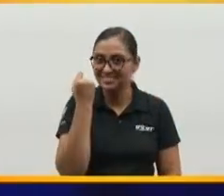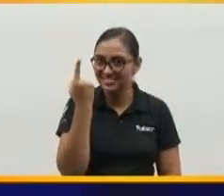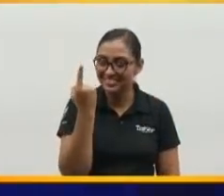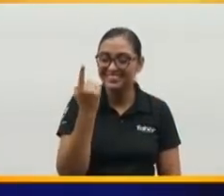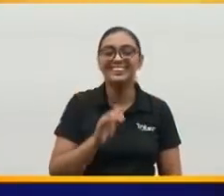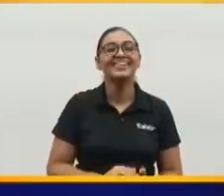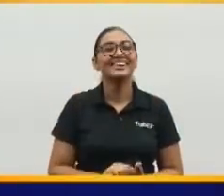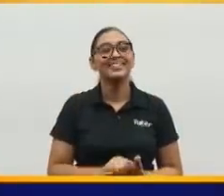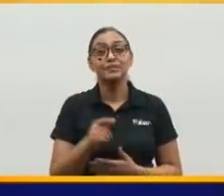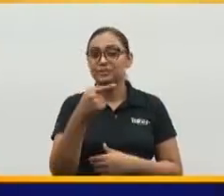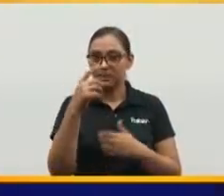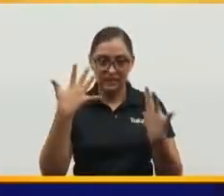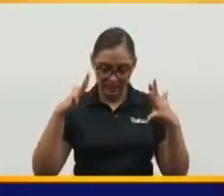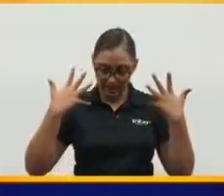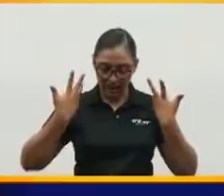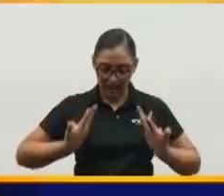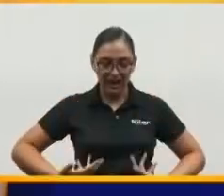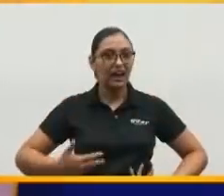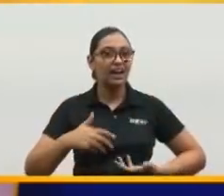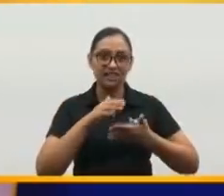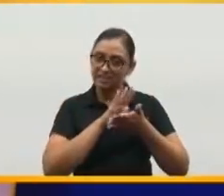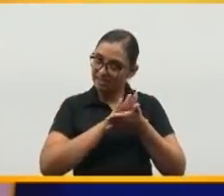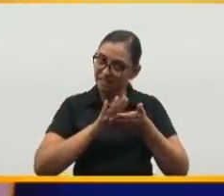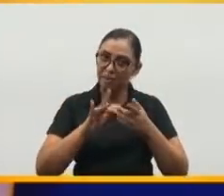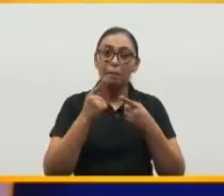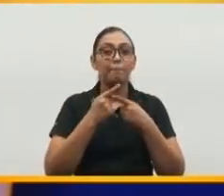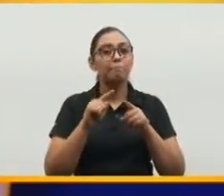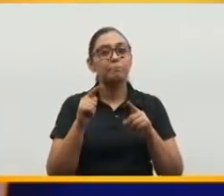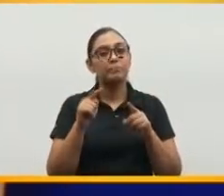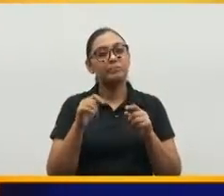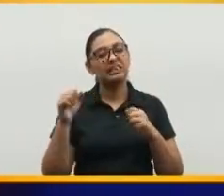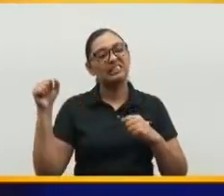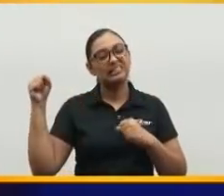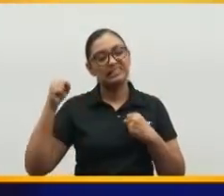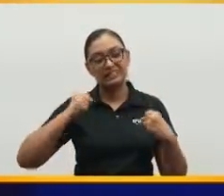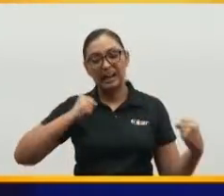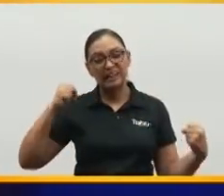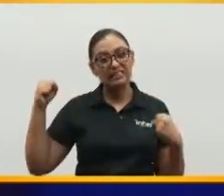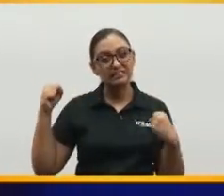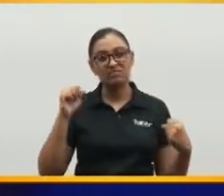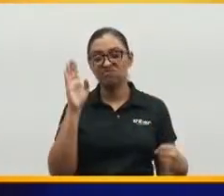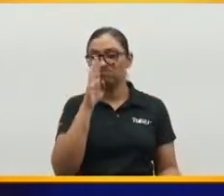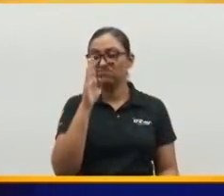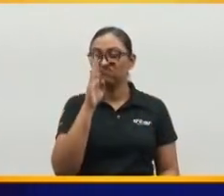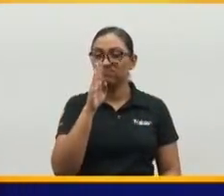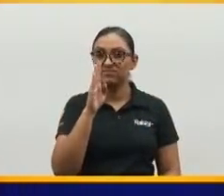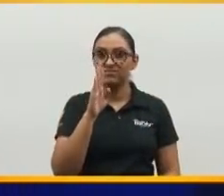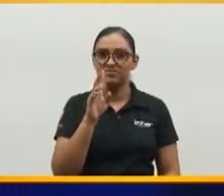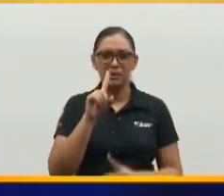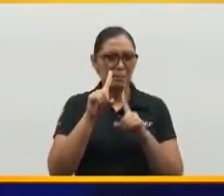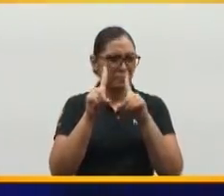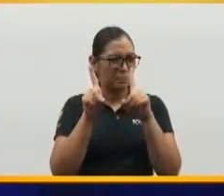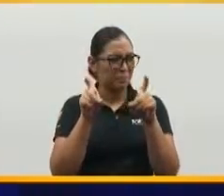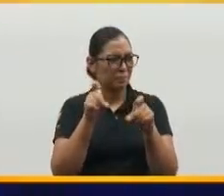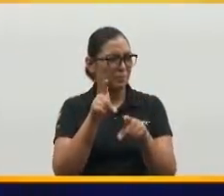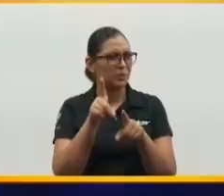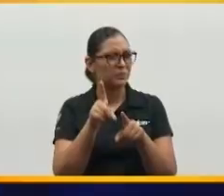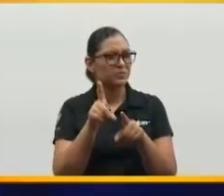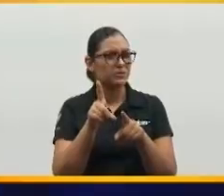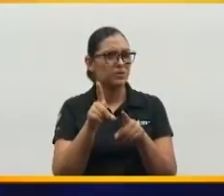O sea, usted ya está limpio, pero ese lado tiene un olor terrible. Pregunto, ¿no sirve el jabón?